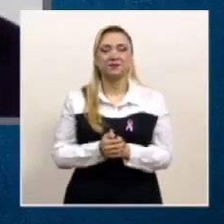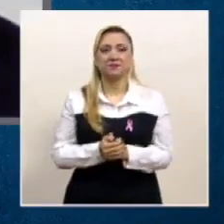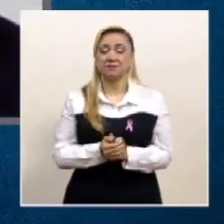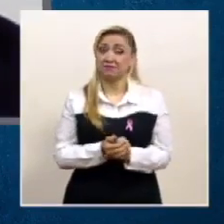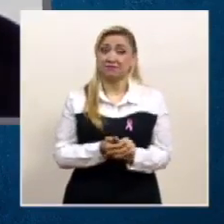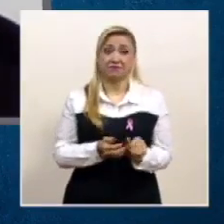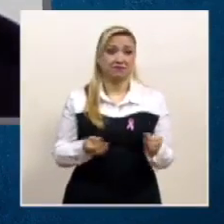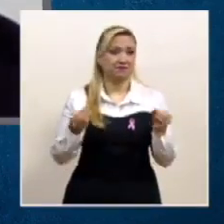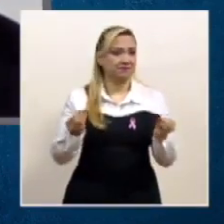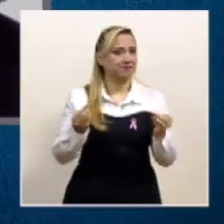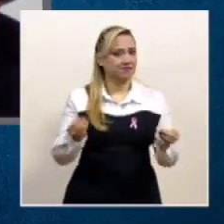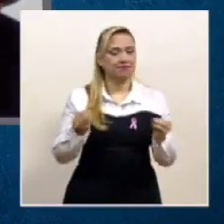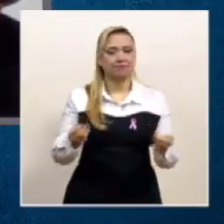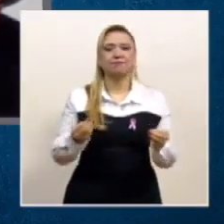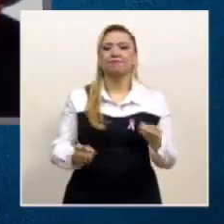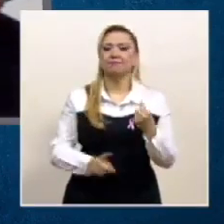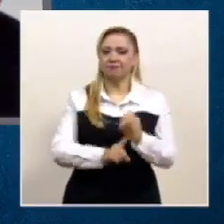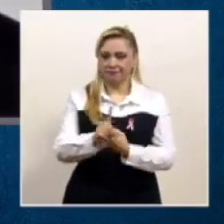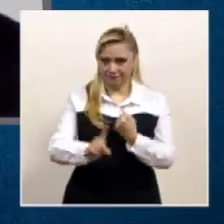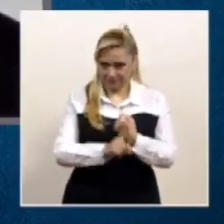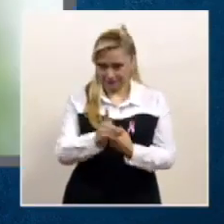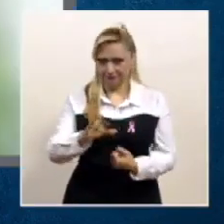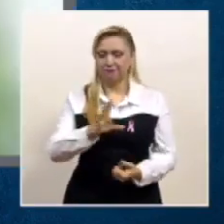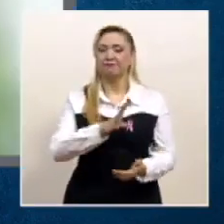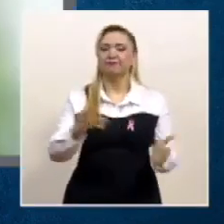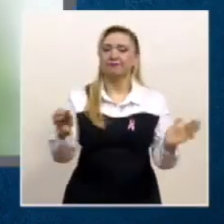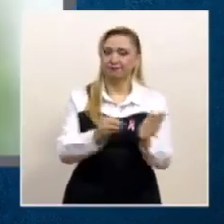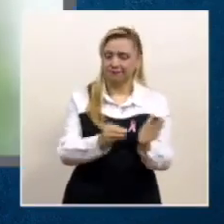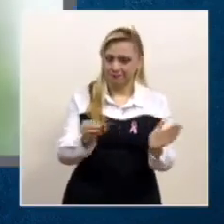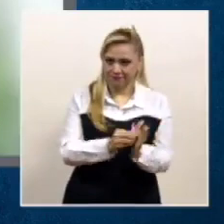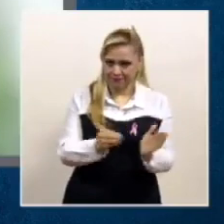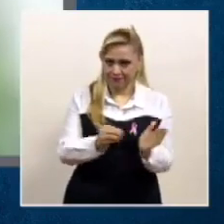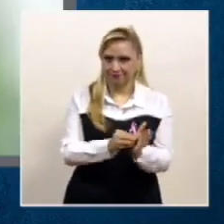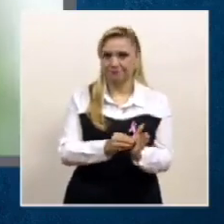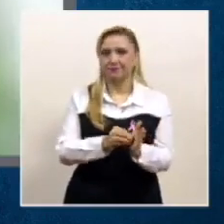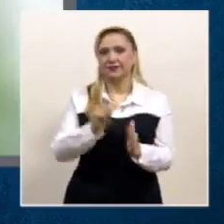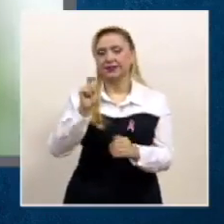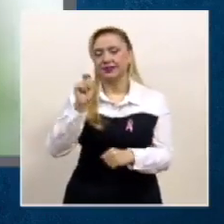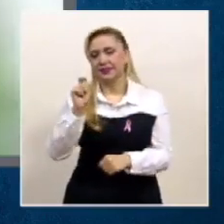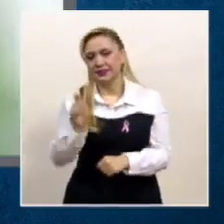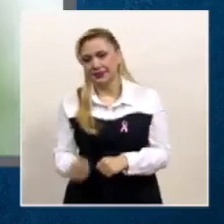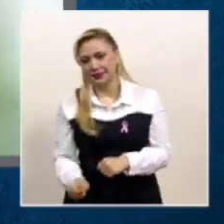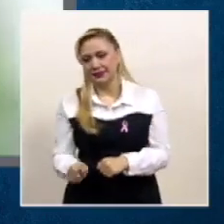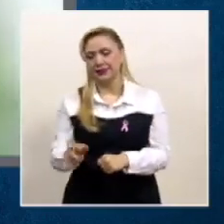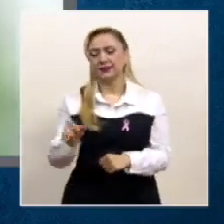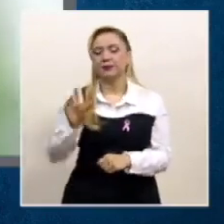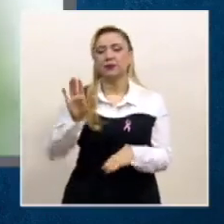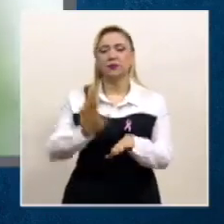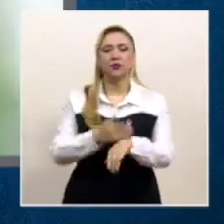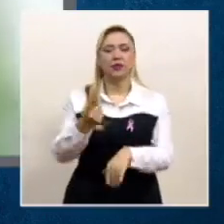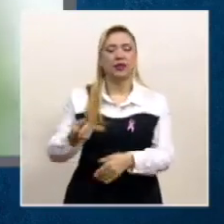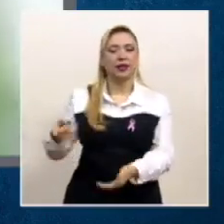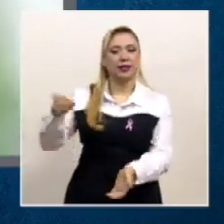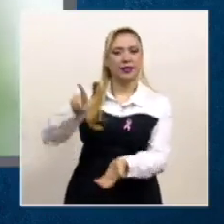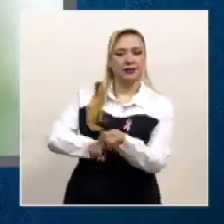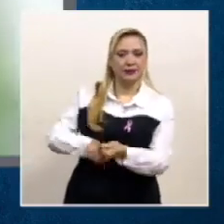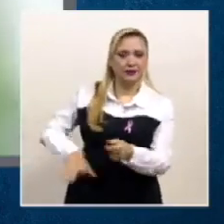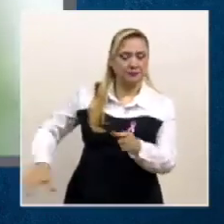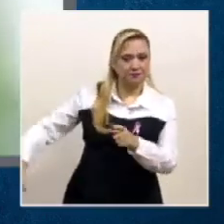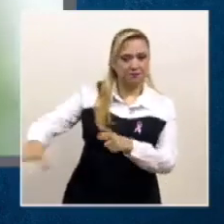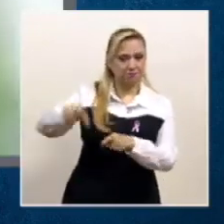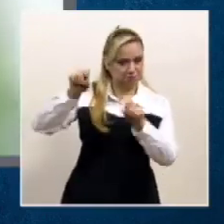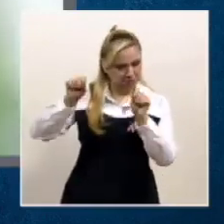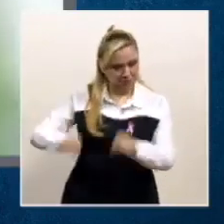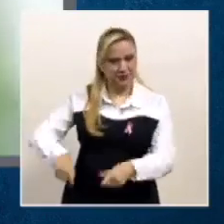son muchos retos, tanto endógenos como exógenos. Endógenos desde el grupo de población misma de